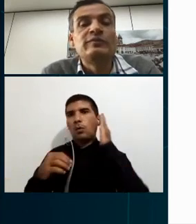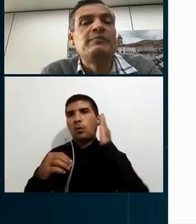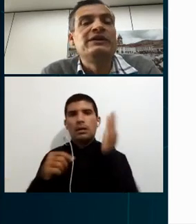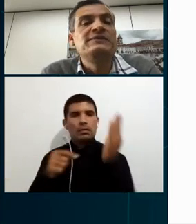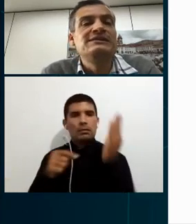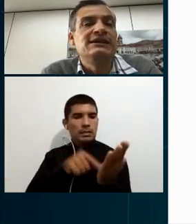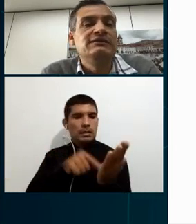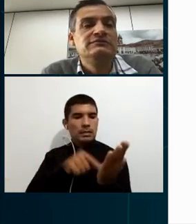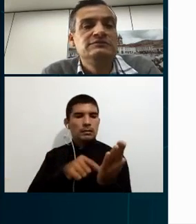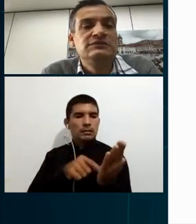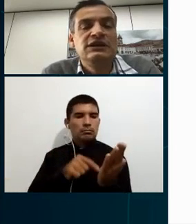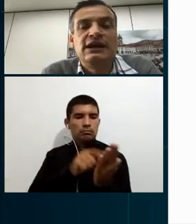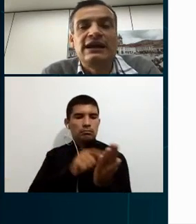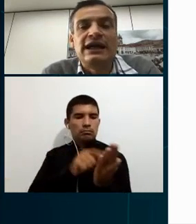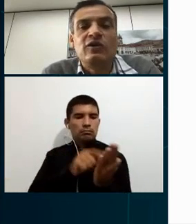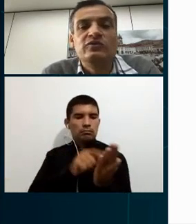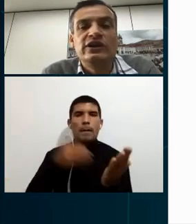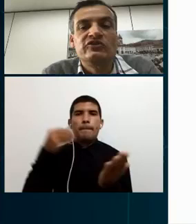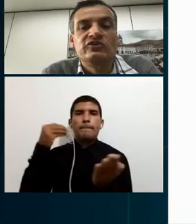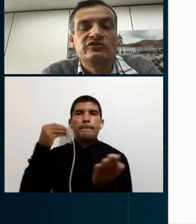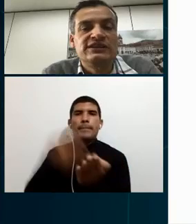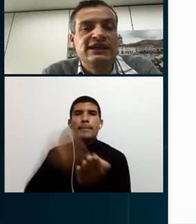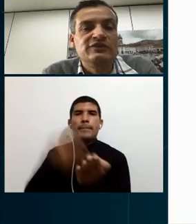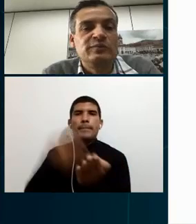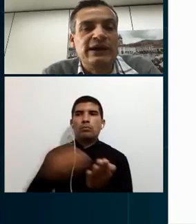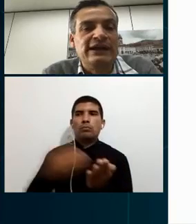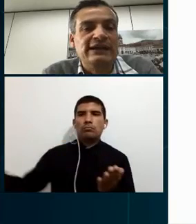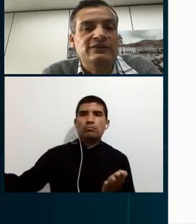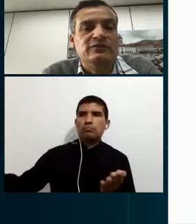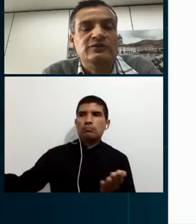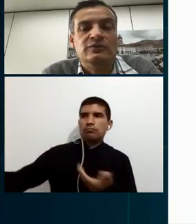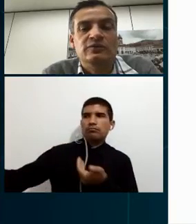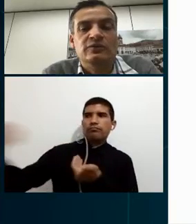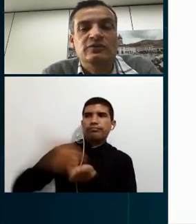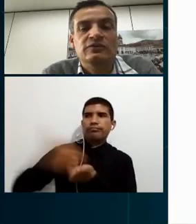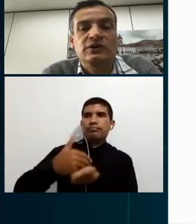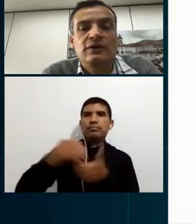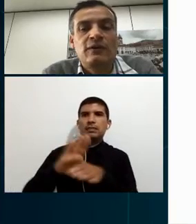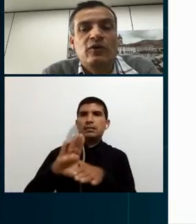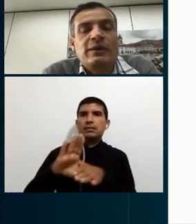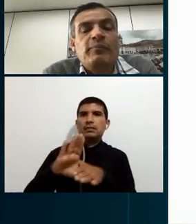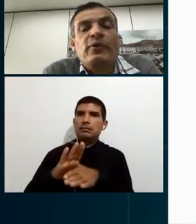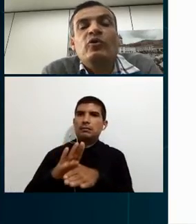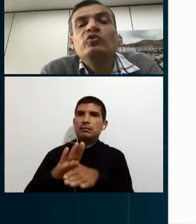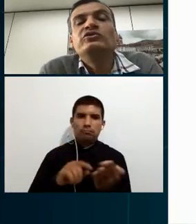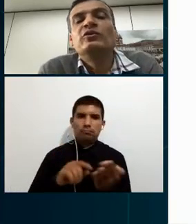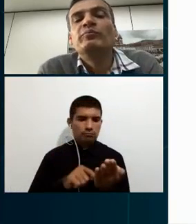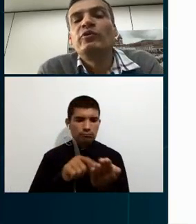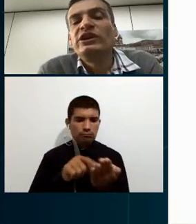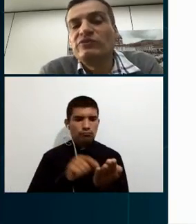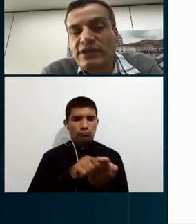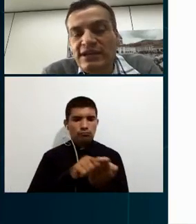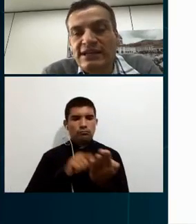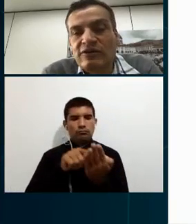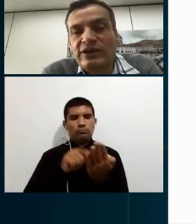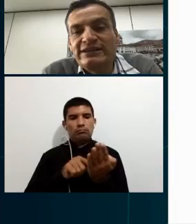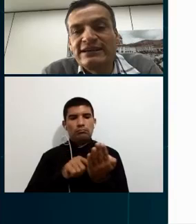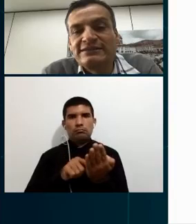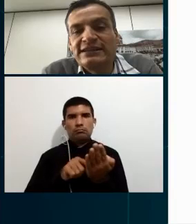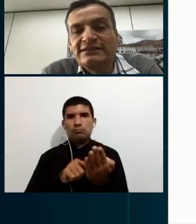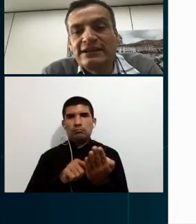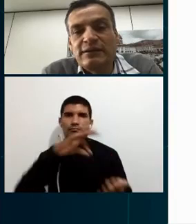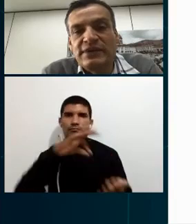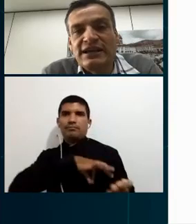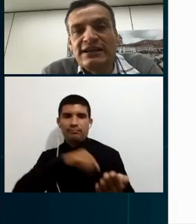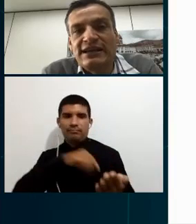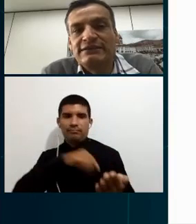Y nos va a permitir a cada uno de nosotros que tenga su panel o que produzca un poquito de energía,